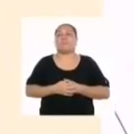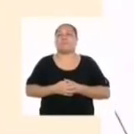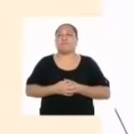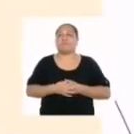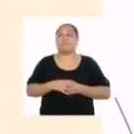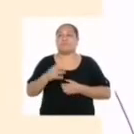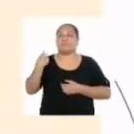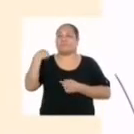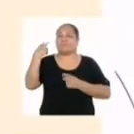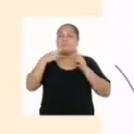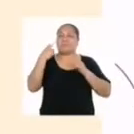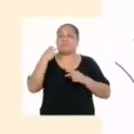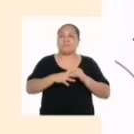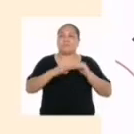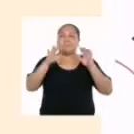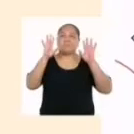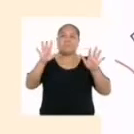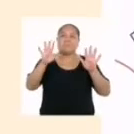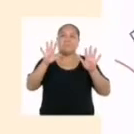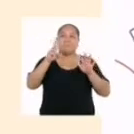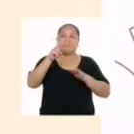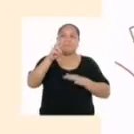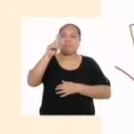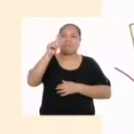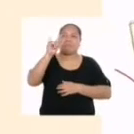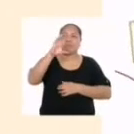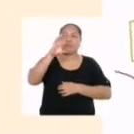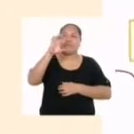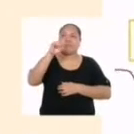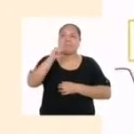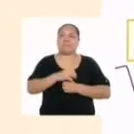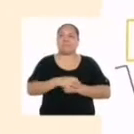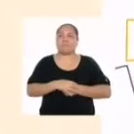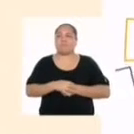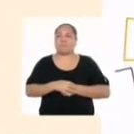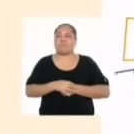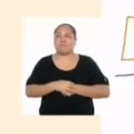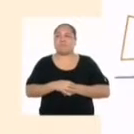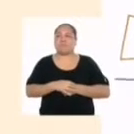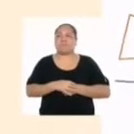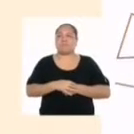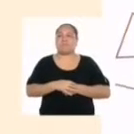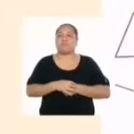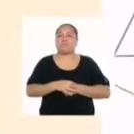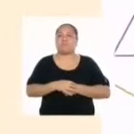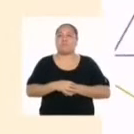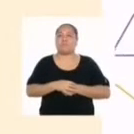Al toque me doy cuenta que hay 10 vértices y son estos.